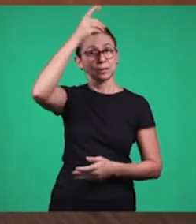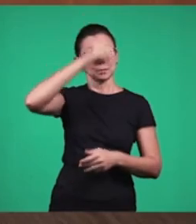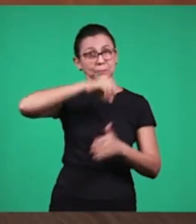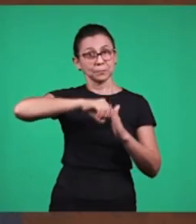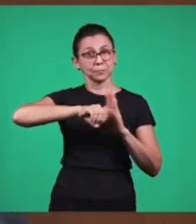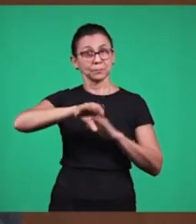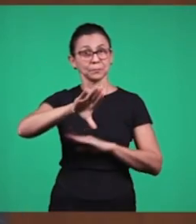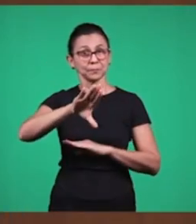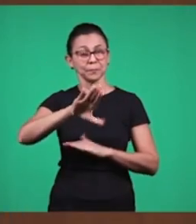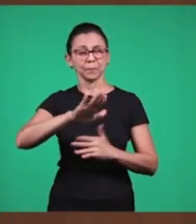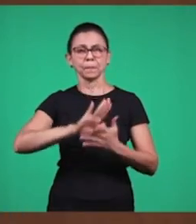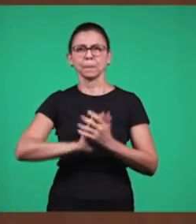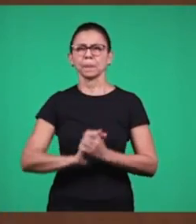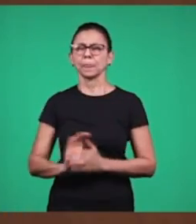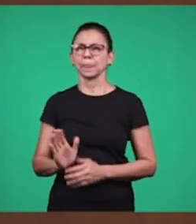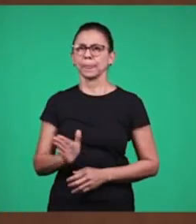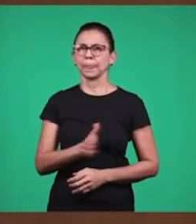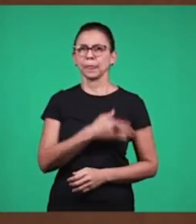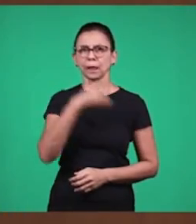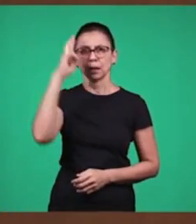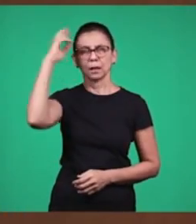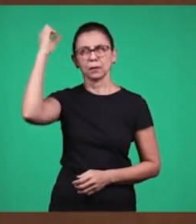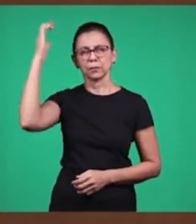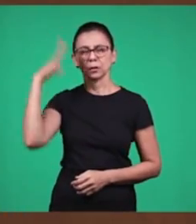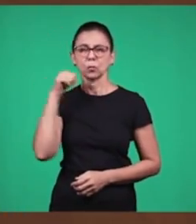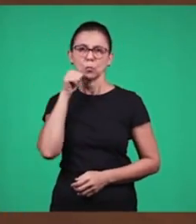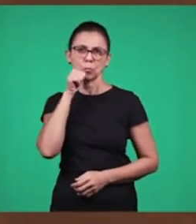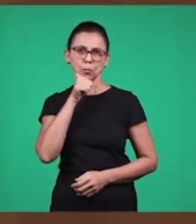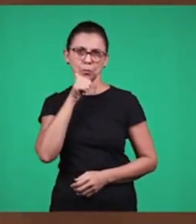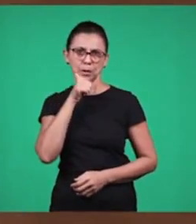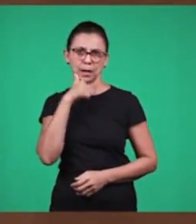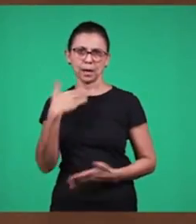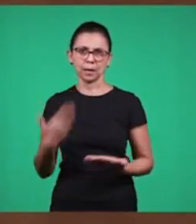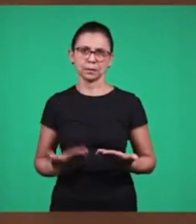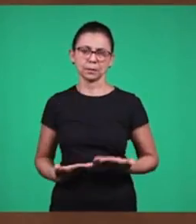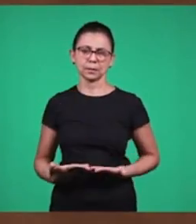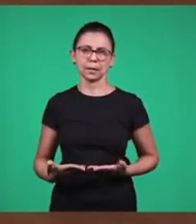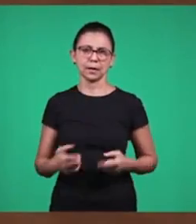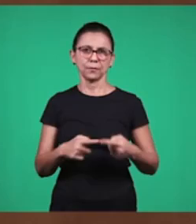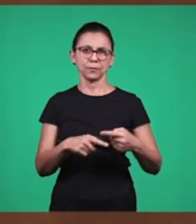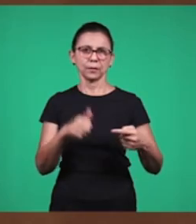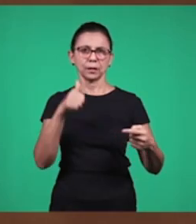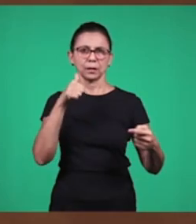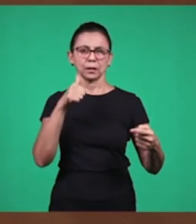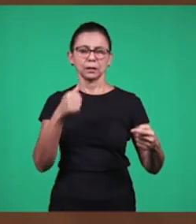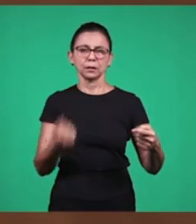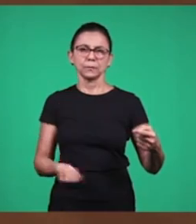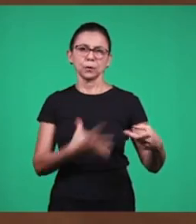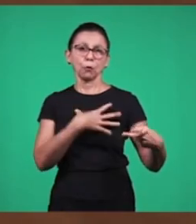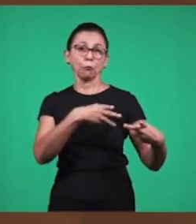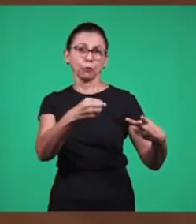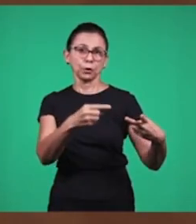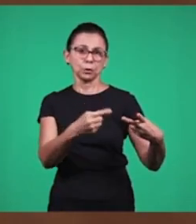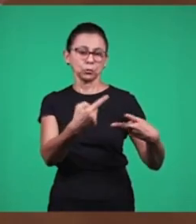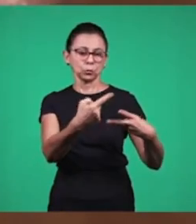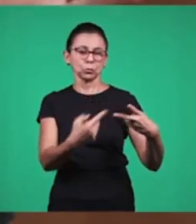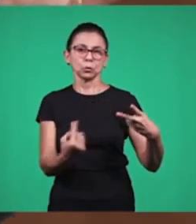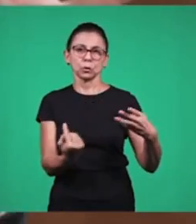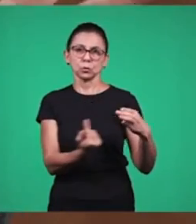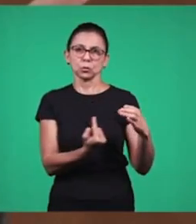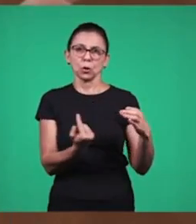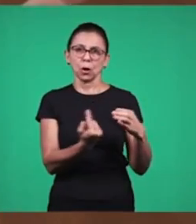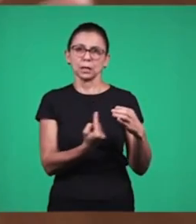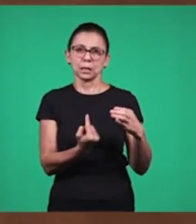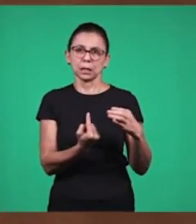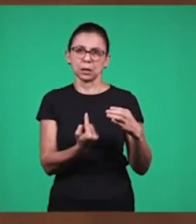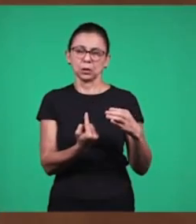transmitidas. El Señor reveló al respecto de una señora y su hijo. Ellos viven solitos, aquí en